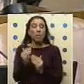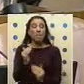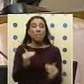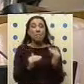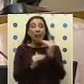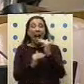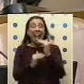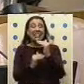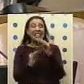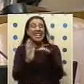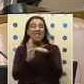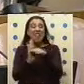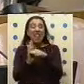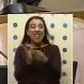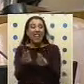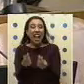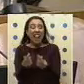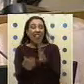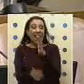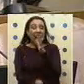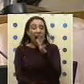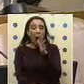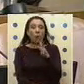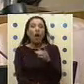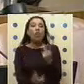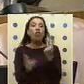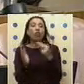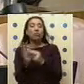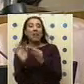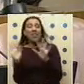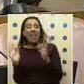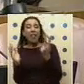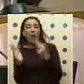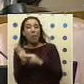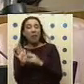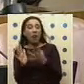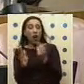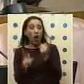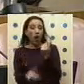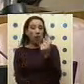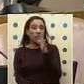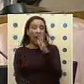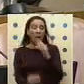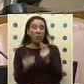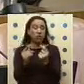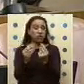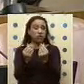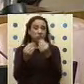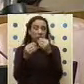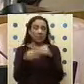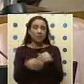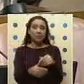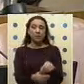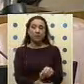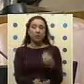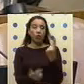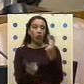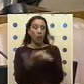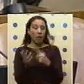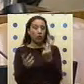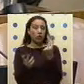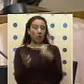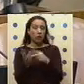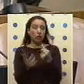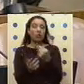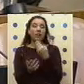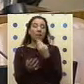agua comprometidos para los periodos 2010-2011 y 2011-2012. Ello se agrava